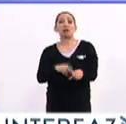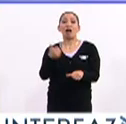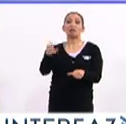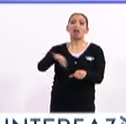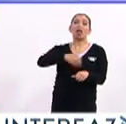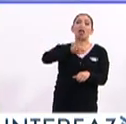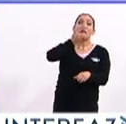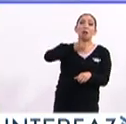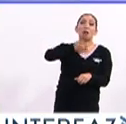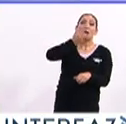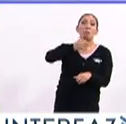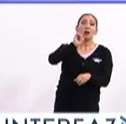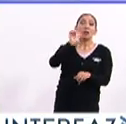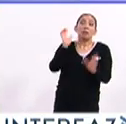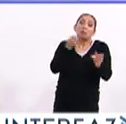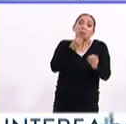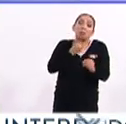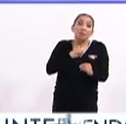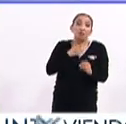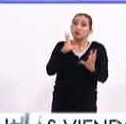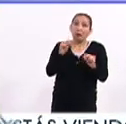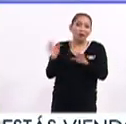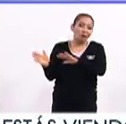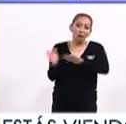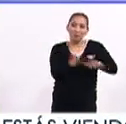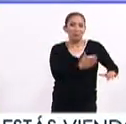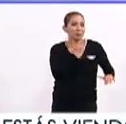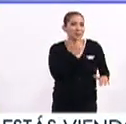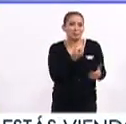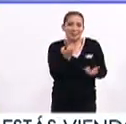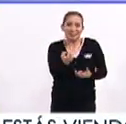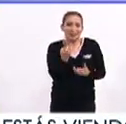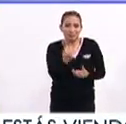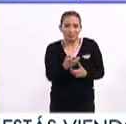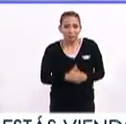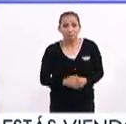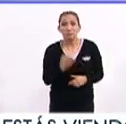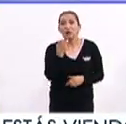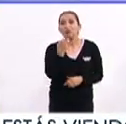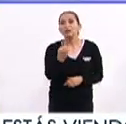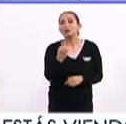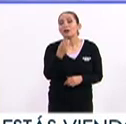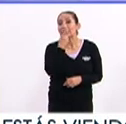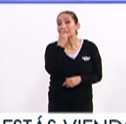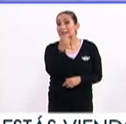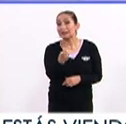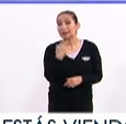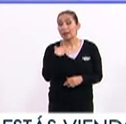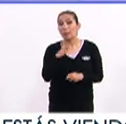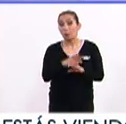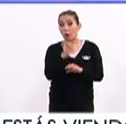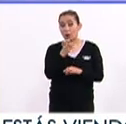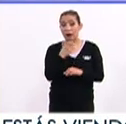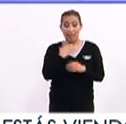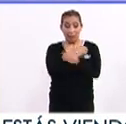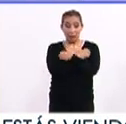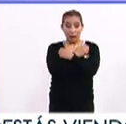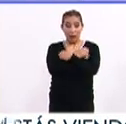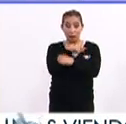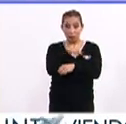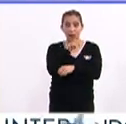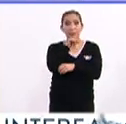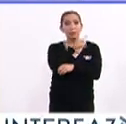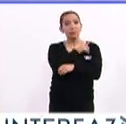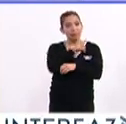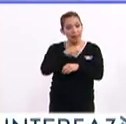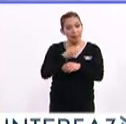como si no hubiera nada que hacer. Y esto pues no sirve a nadie en particular. La verdad es que no es así, por lo tanto la educación